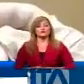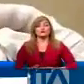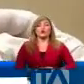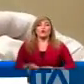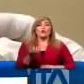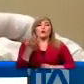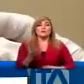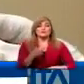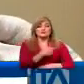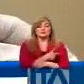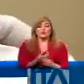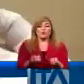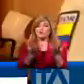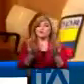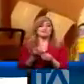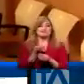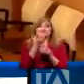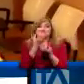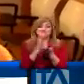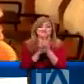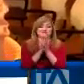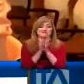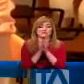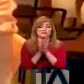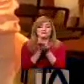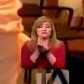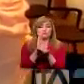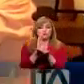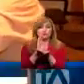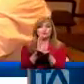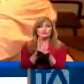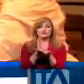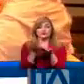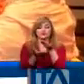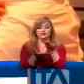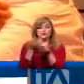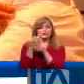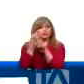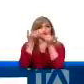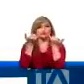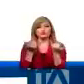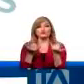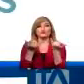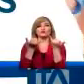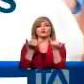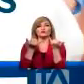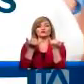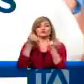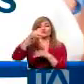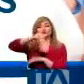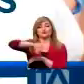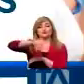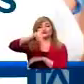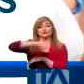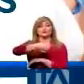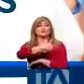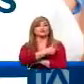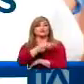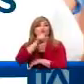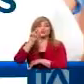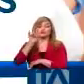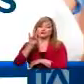vacunas se iban a colocar. Desde el Instituto Ecuatoriano de Seguridad Social sí compartieron información actualizada. Hasta este martes se habían